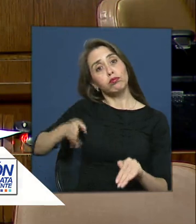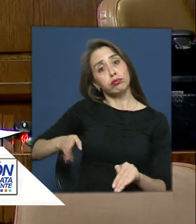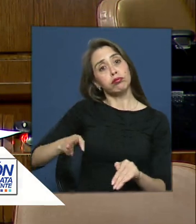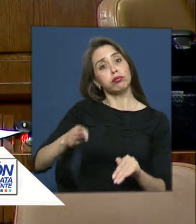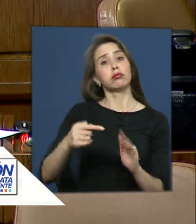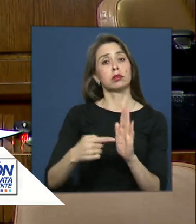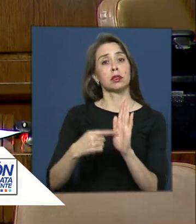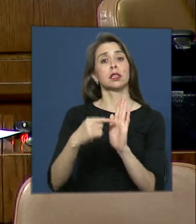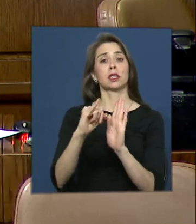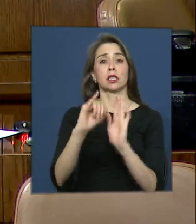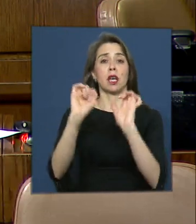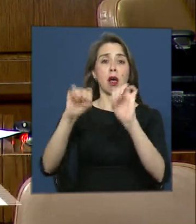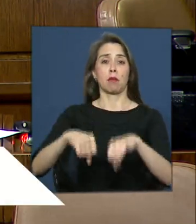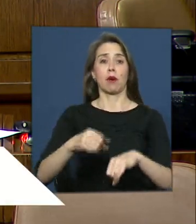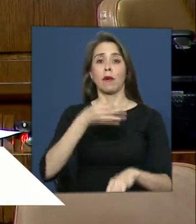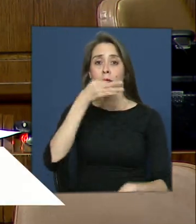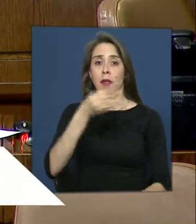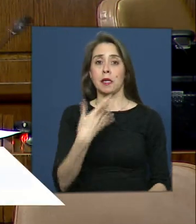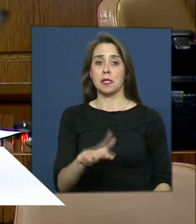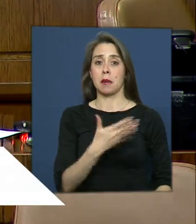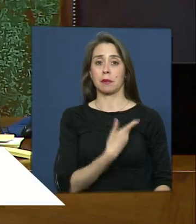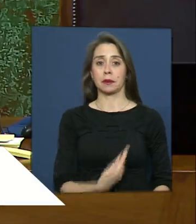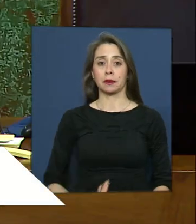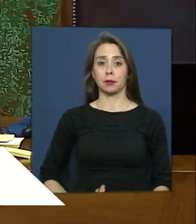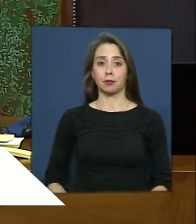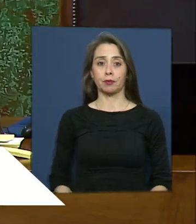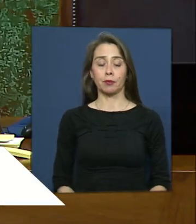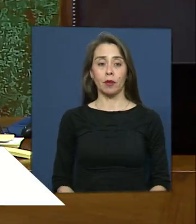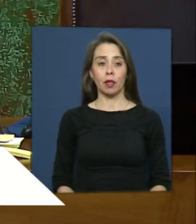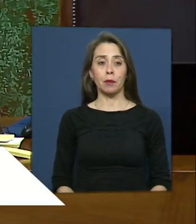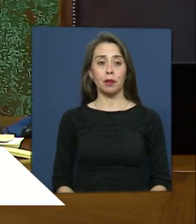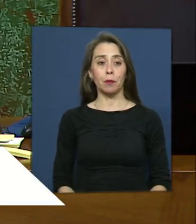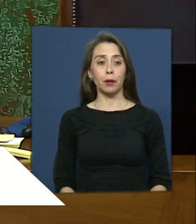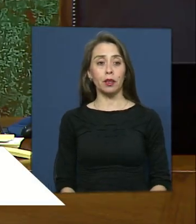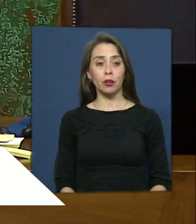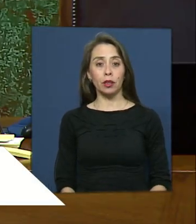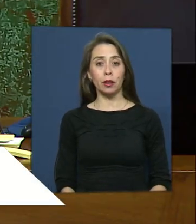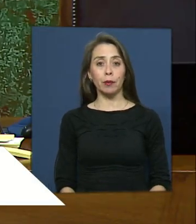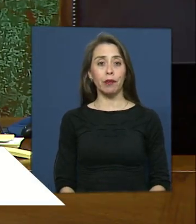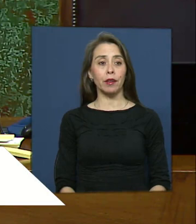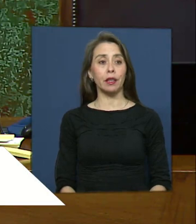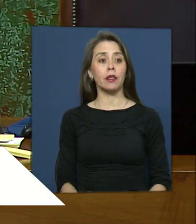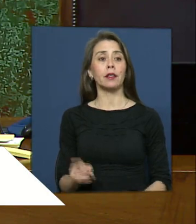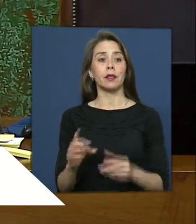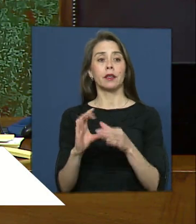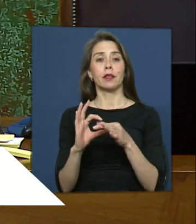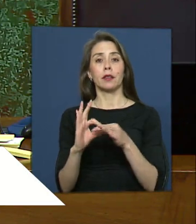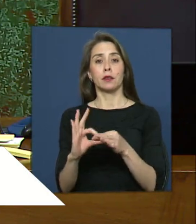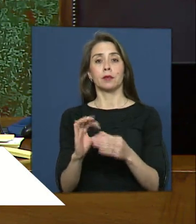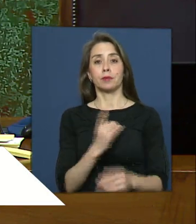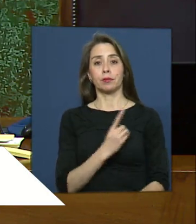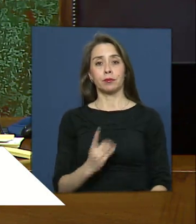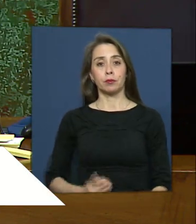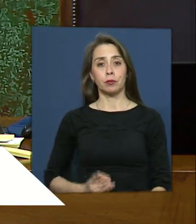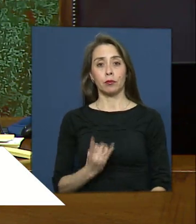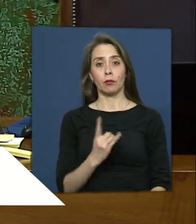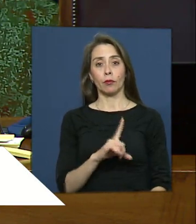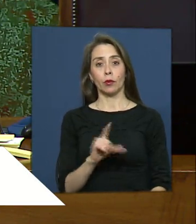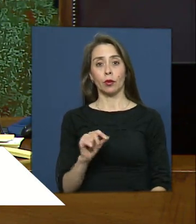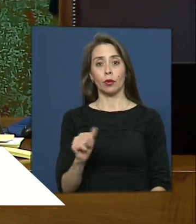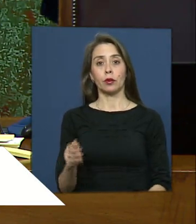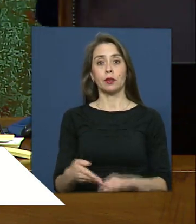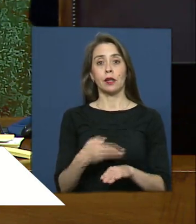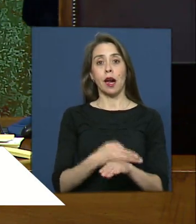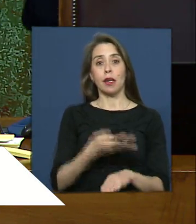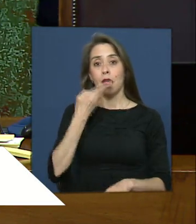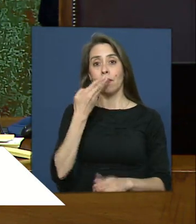aprobar esto también, presidente, he dicho. Gracias, diputado Jorge Ulloa. Antes de ofrecer la palabra para hablar en